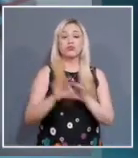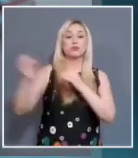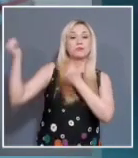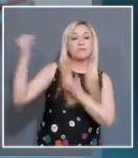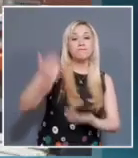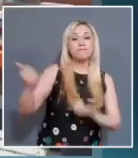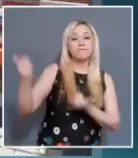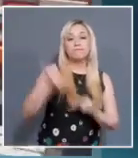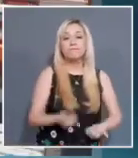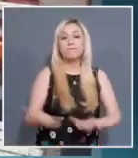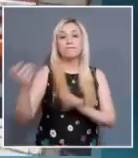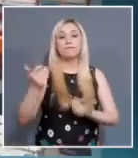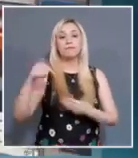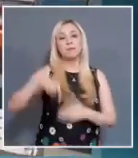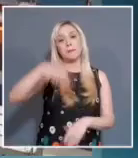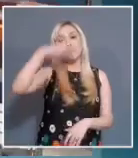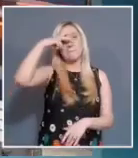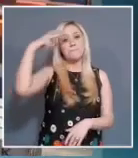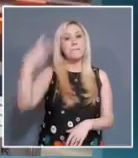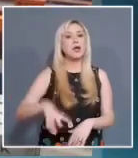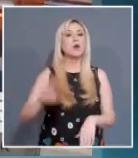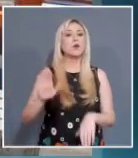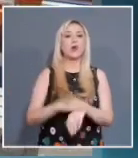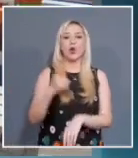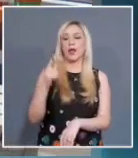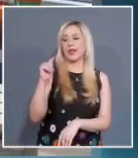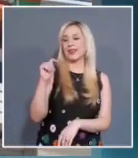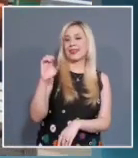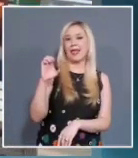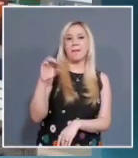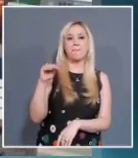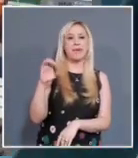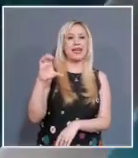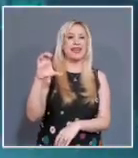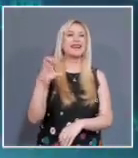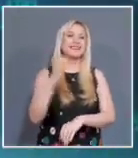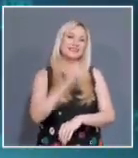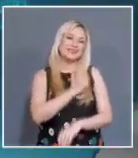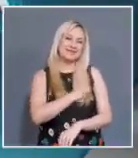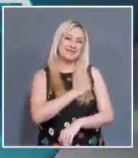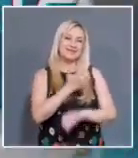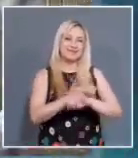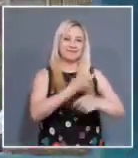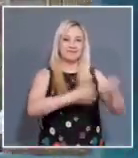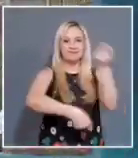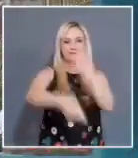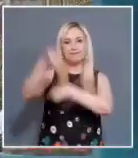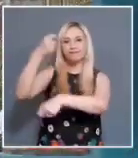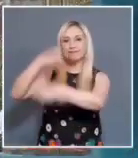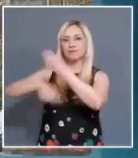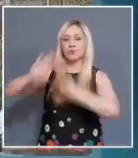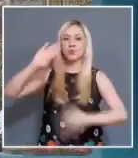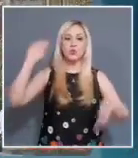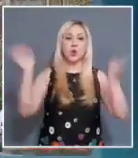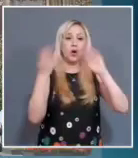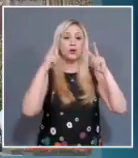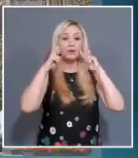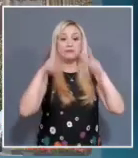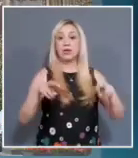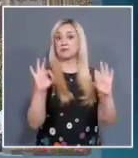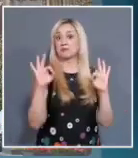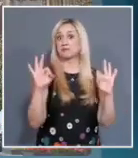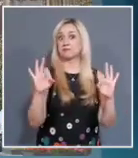actividades de México en el TEMEC, dijo la Organización Mundial del Comercio. De continuar la caída